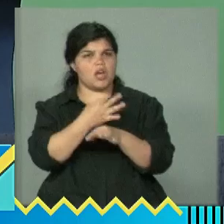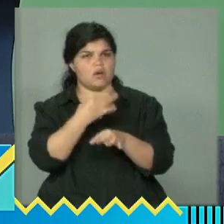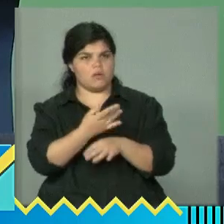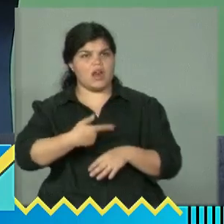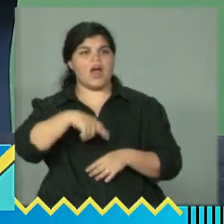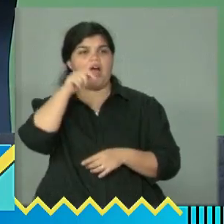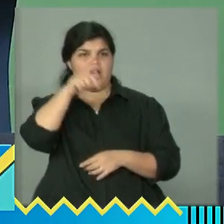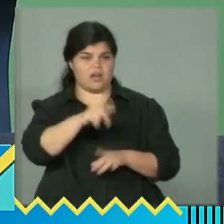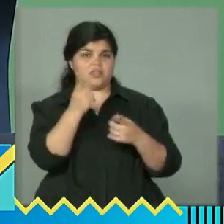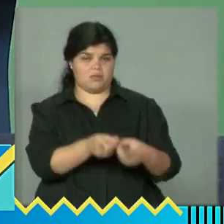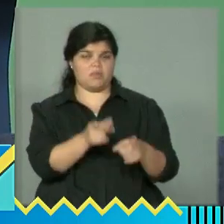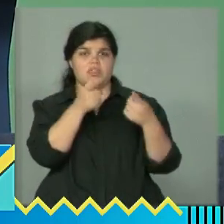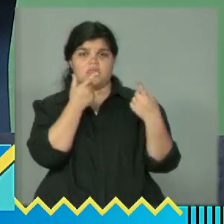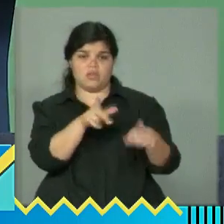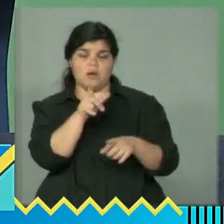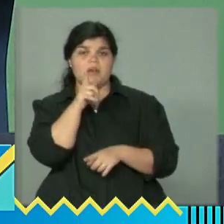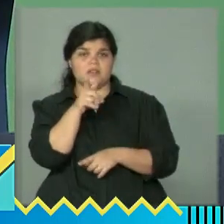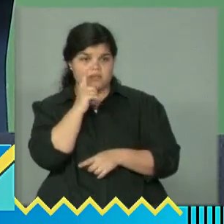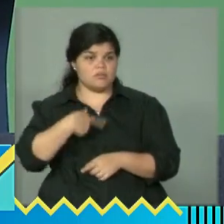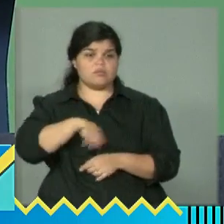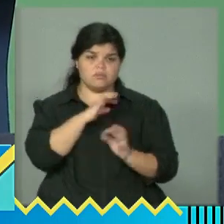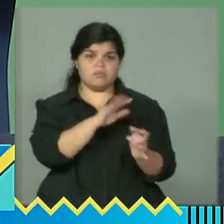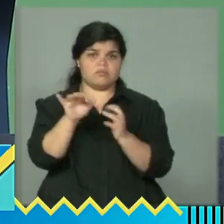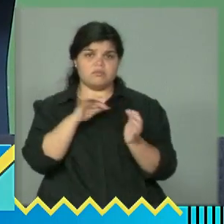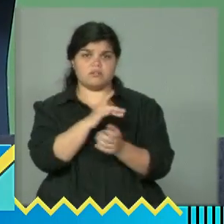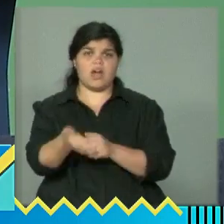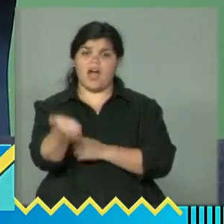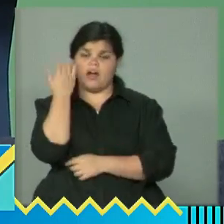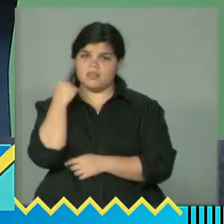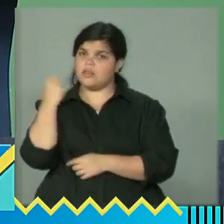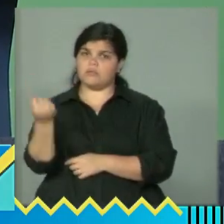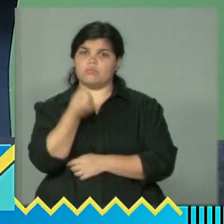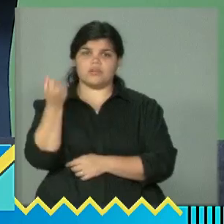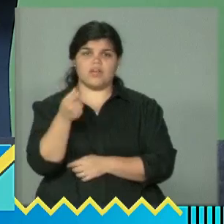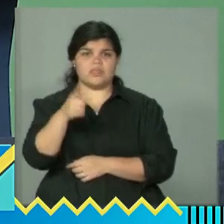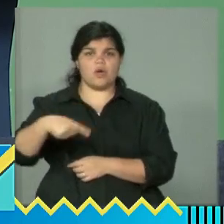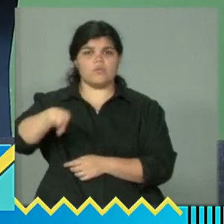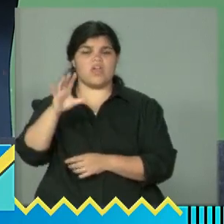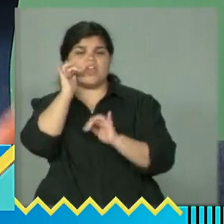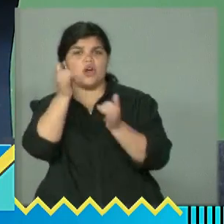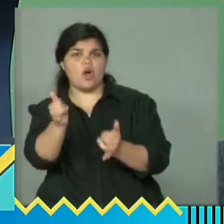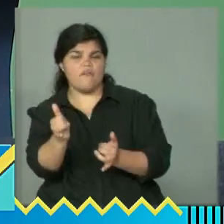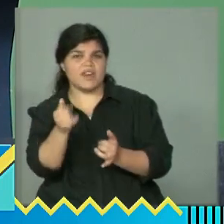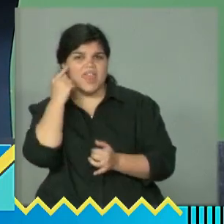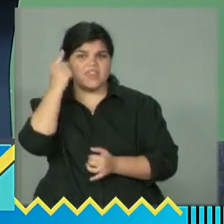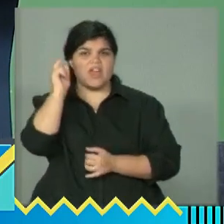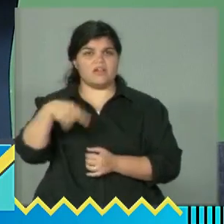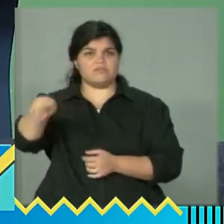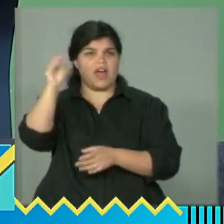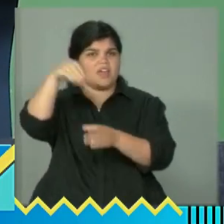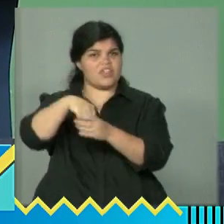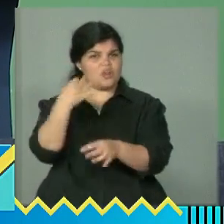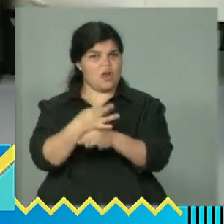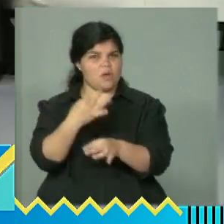en el mismo Distintos Parecidos lo hemos tratado y es bueno dar la perspectiva de alguna forma desde los jóvenes, de las mismas personas que están en la